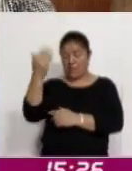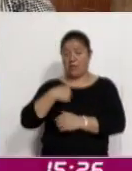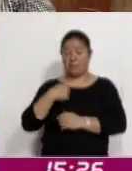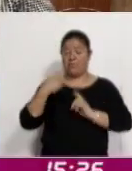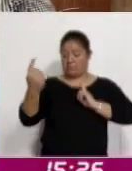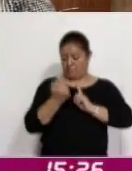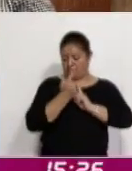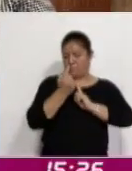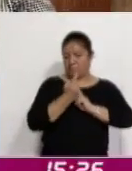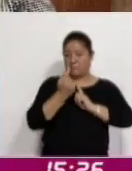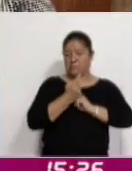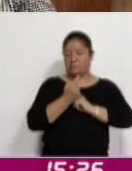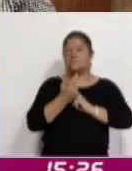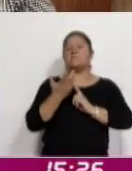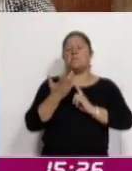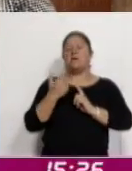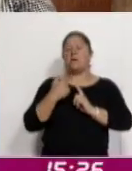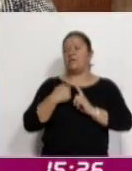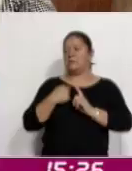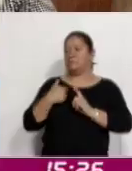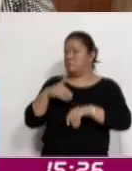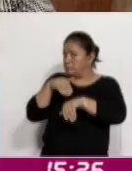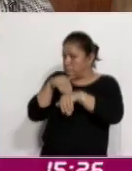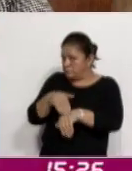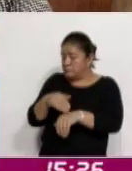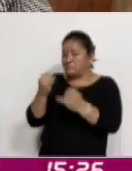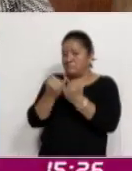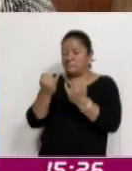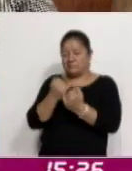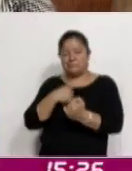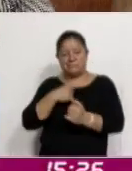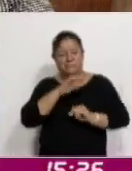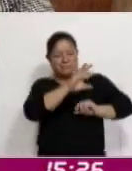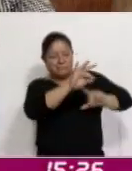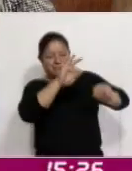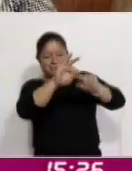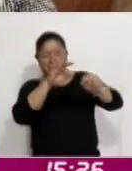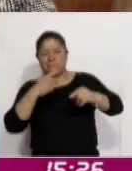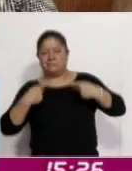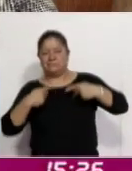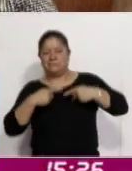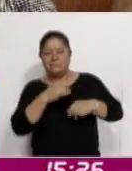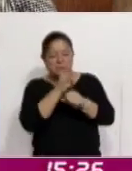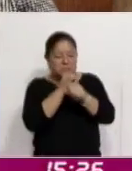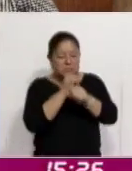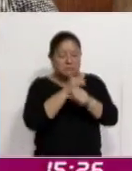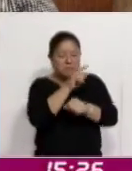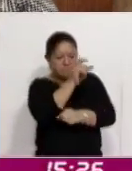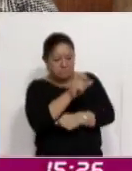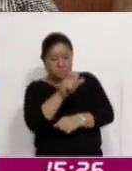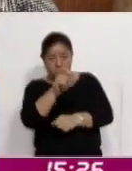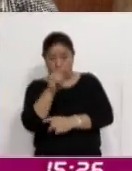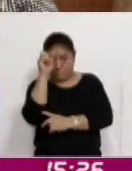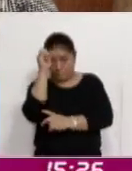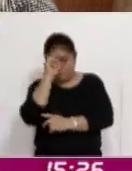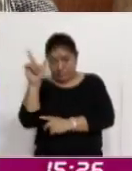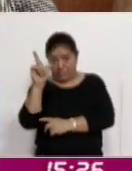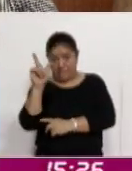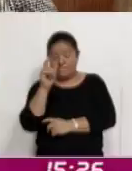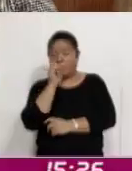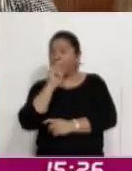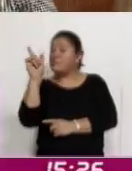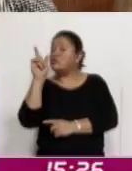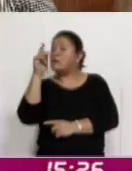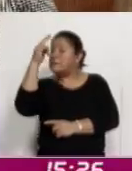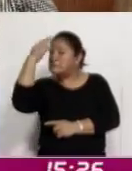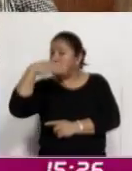dando seguimiento a las indicaciones, pero también trayendo el talento de nuestros investigadores para que puedan trabajar